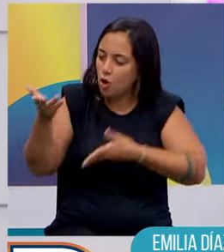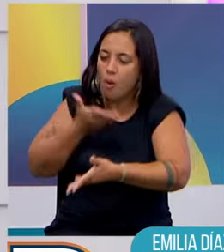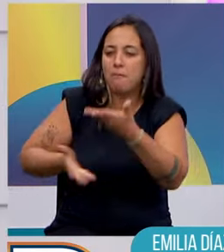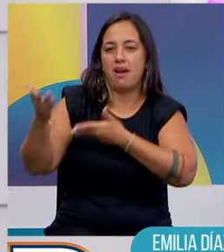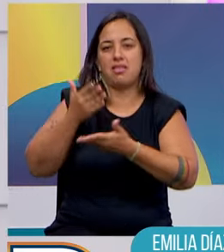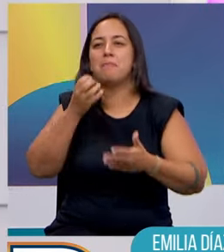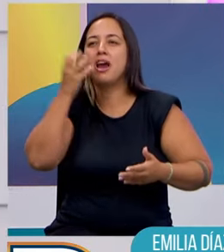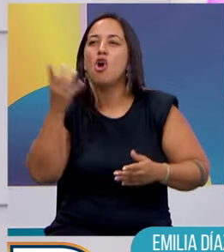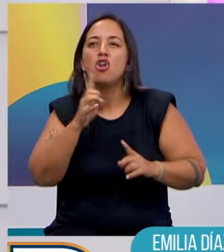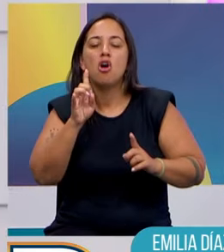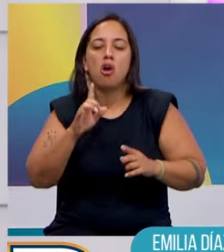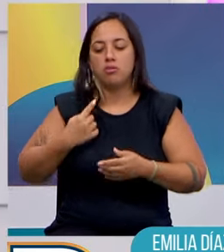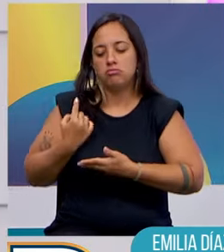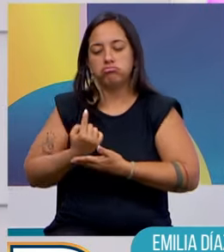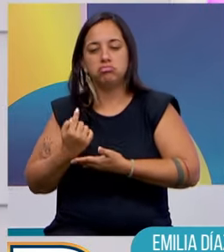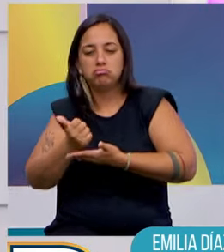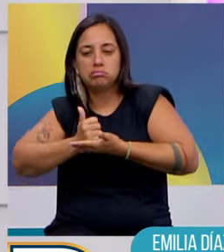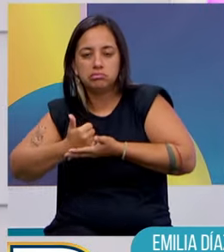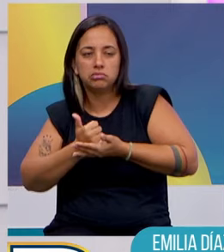de poder estar con el otro al lado? Sí,